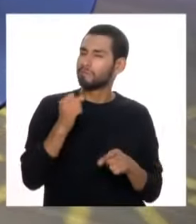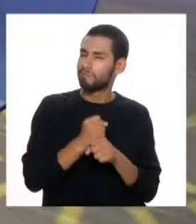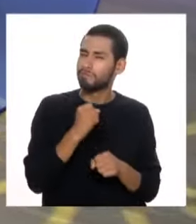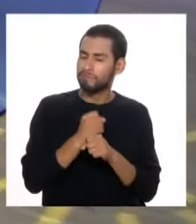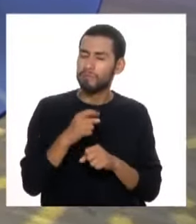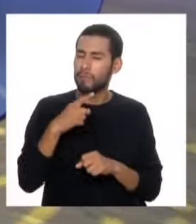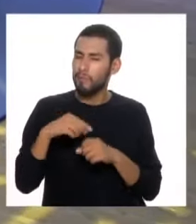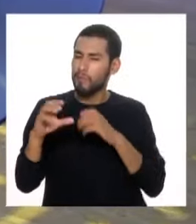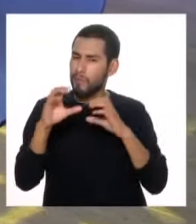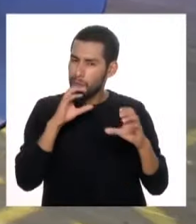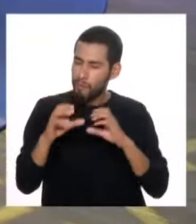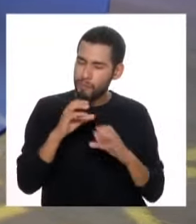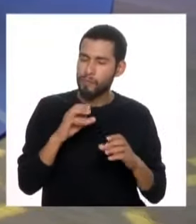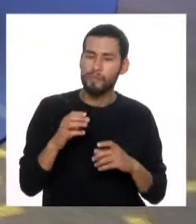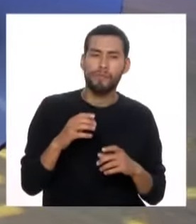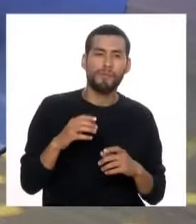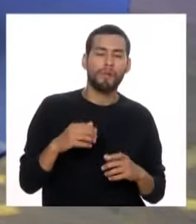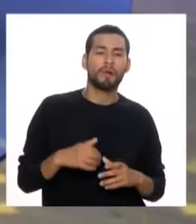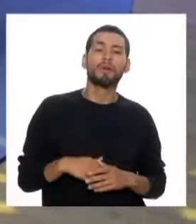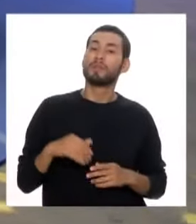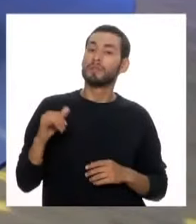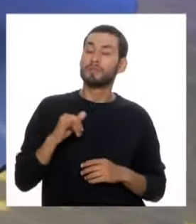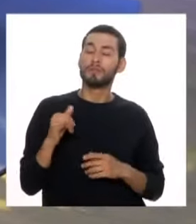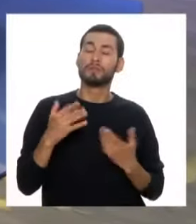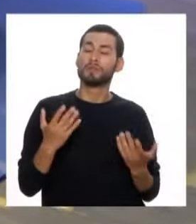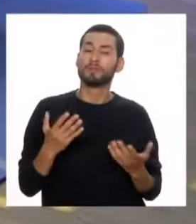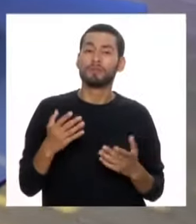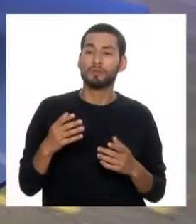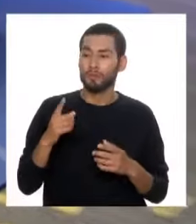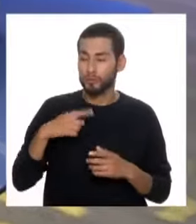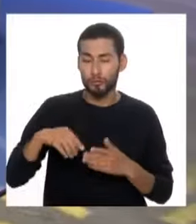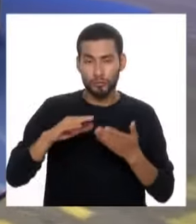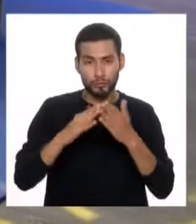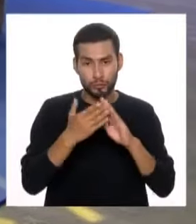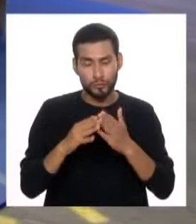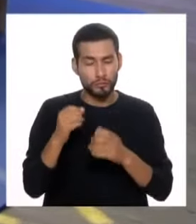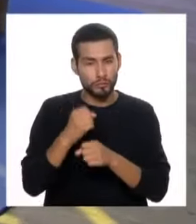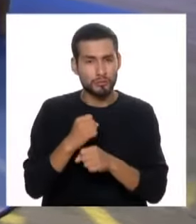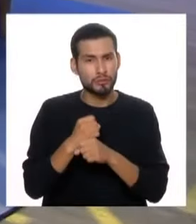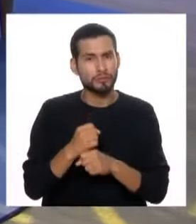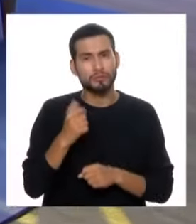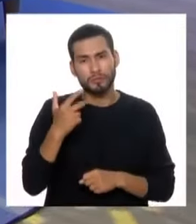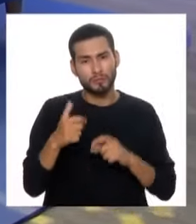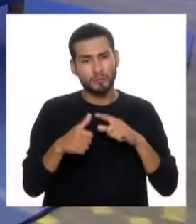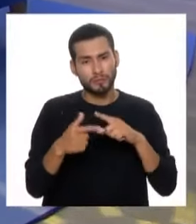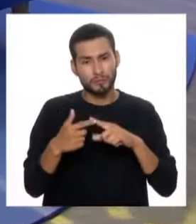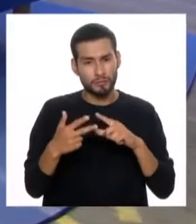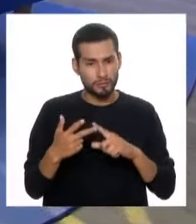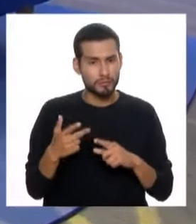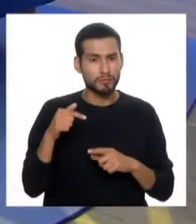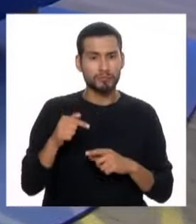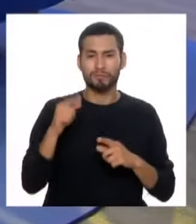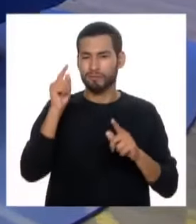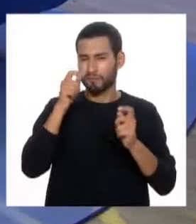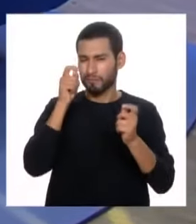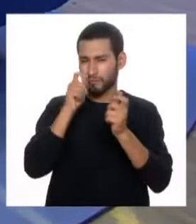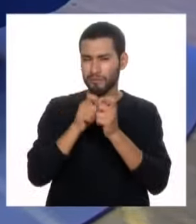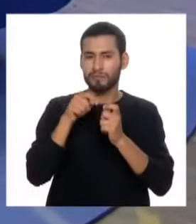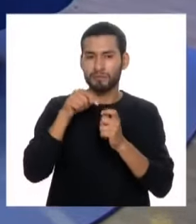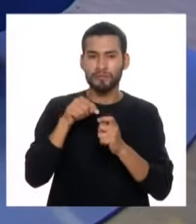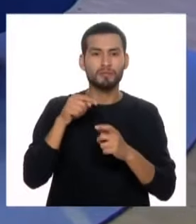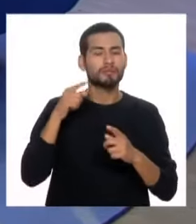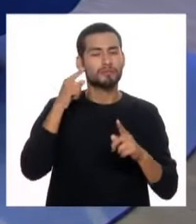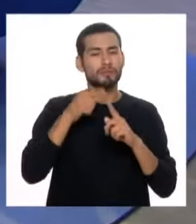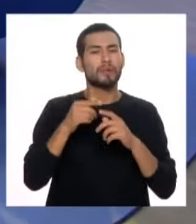aspectos comunicacionales, y también se trabaja con la comunidad. Esas tres intervenciones específicas hay en